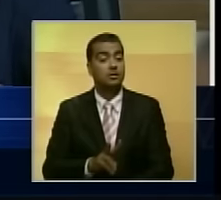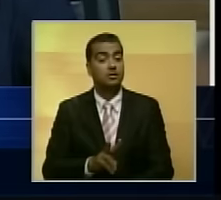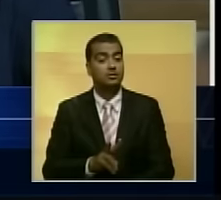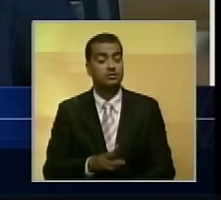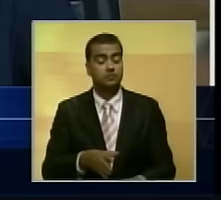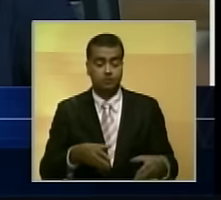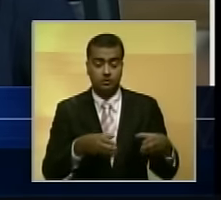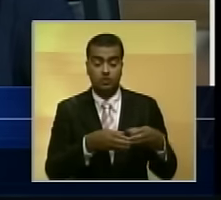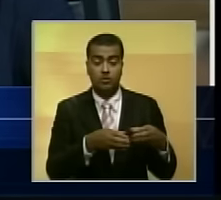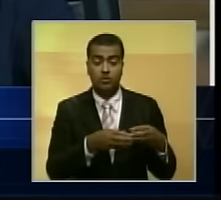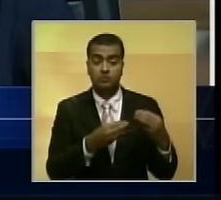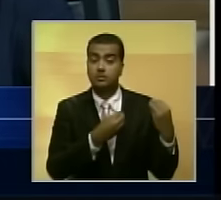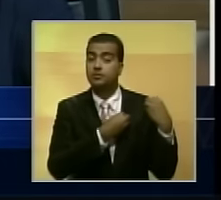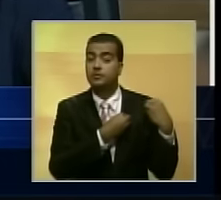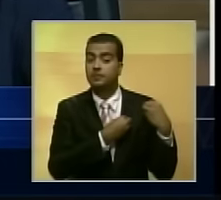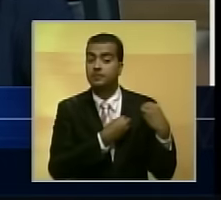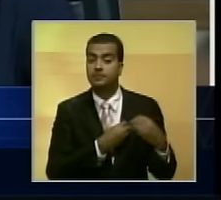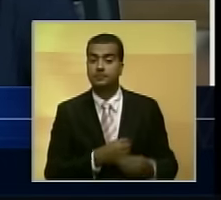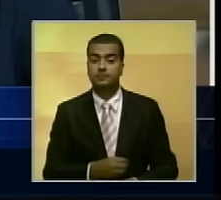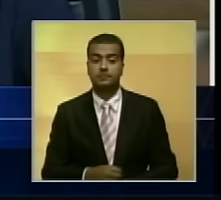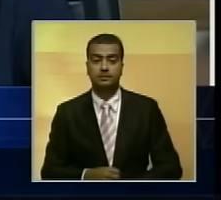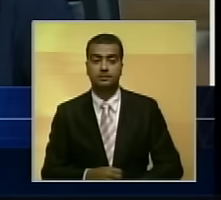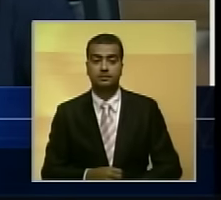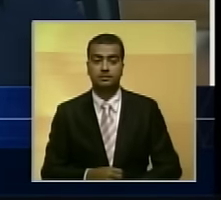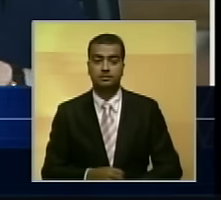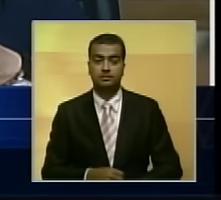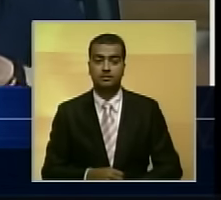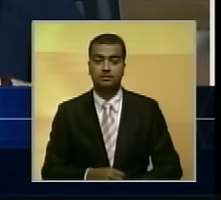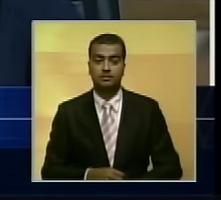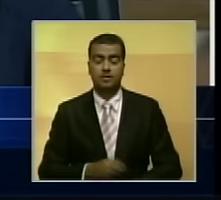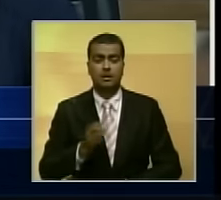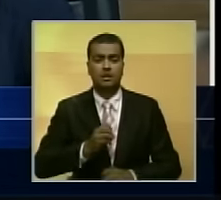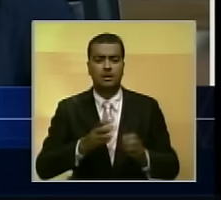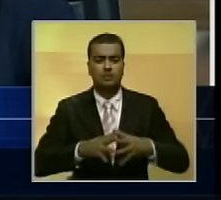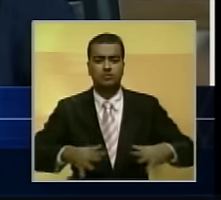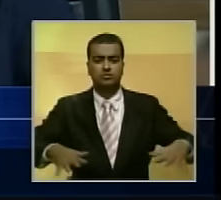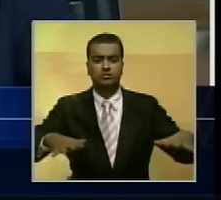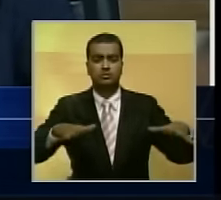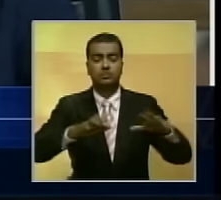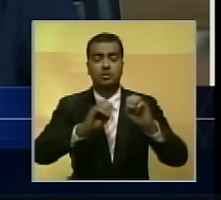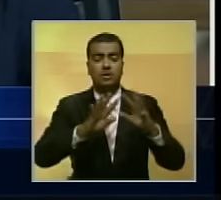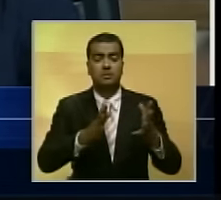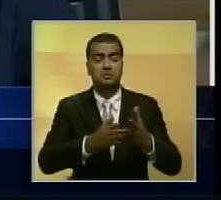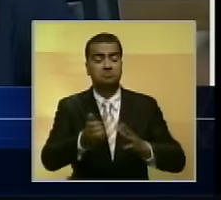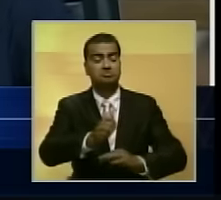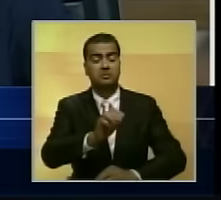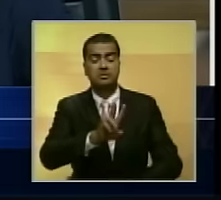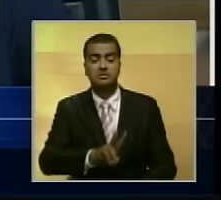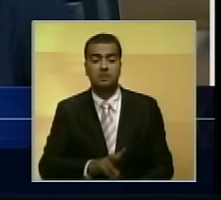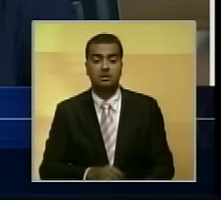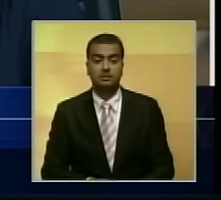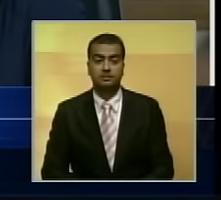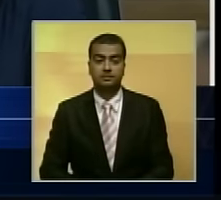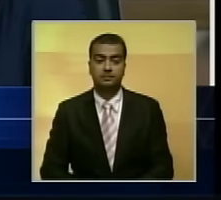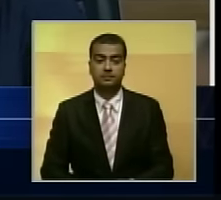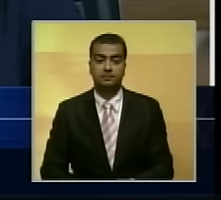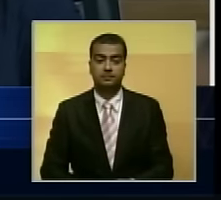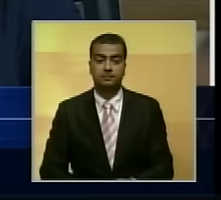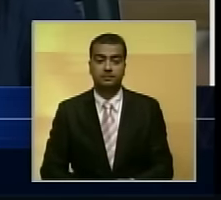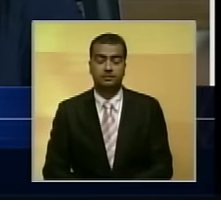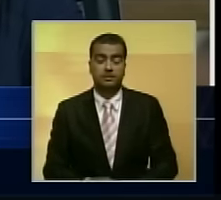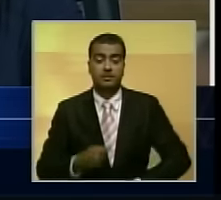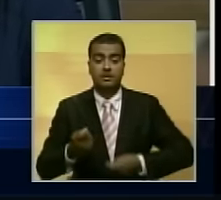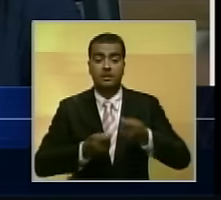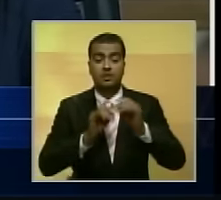cúpula, su élite, está regado por el mundo desprestigiando a Venezuela, vendiendo una